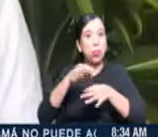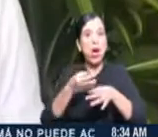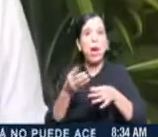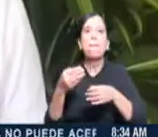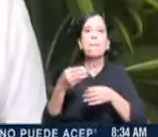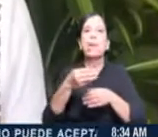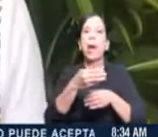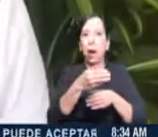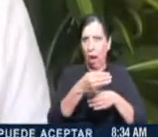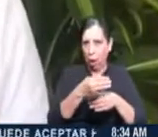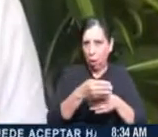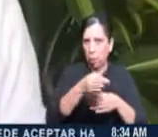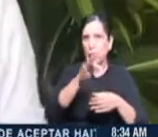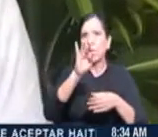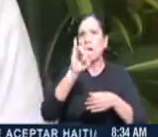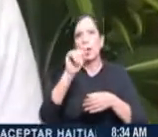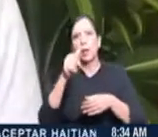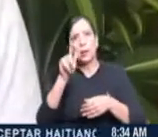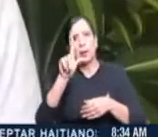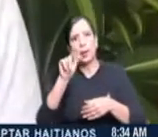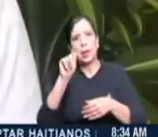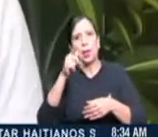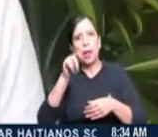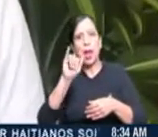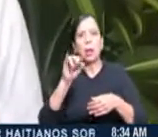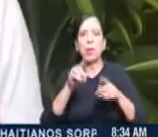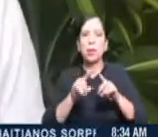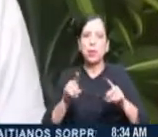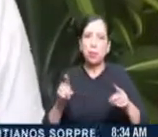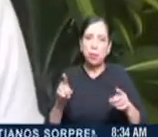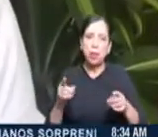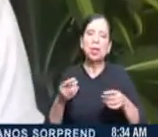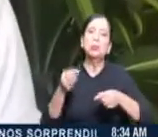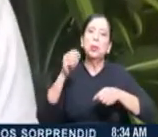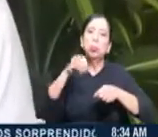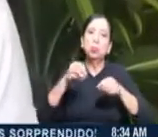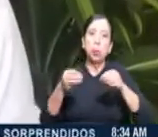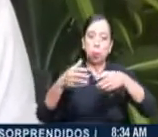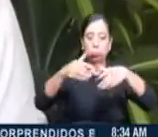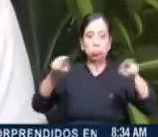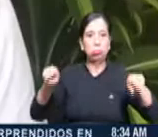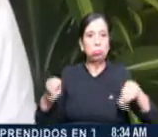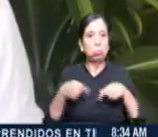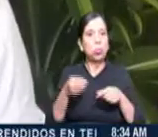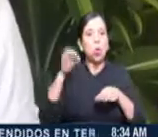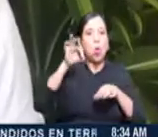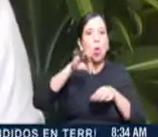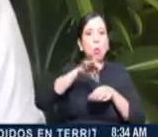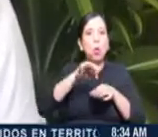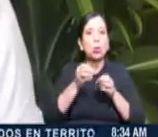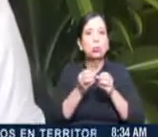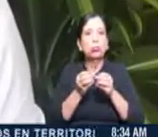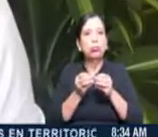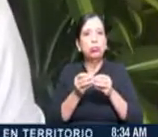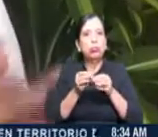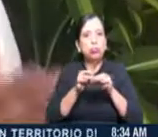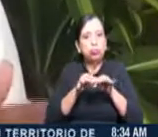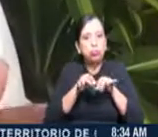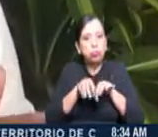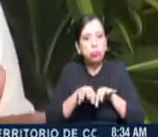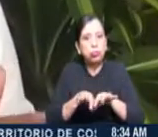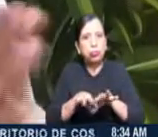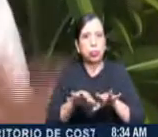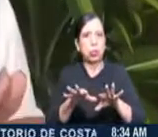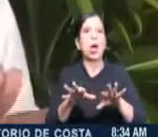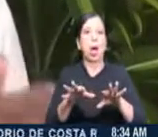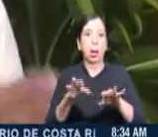de tilapia, de colosoma, de cualquier cosa que le interese cosechar o sembrar, y luego el